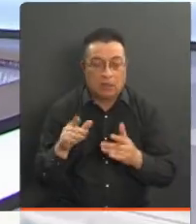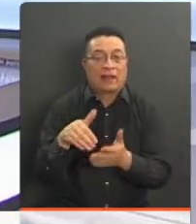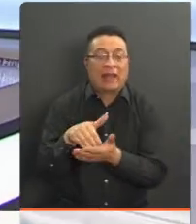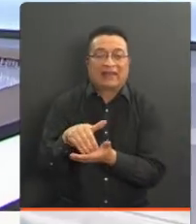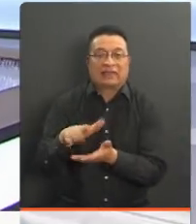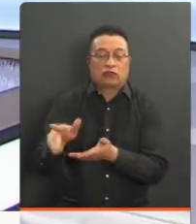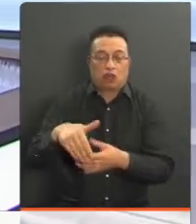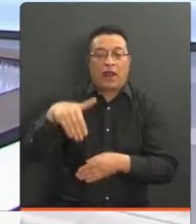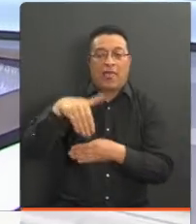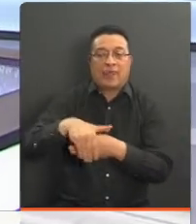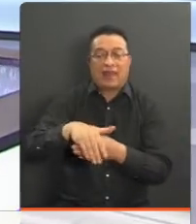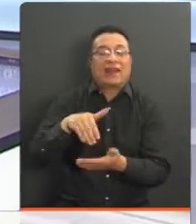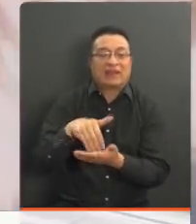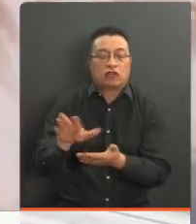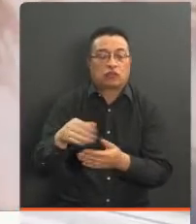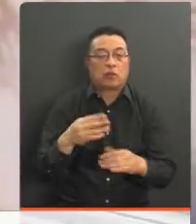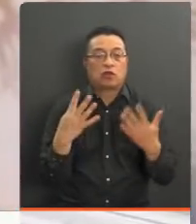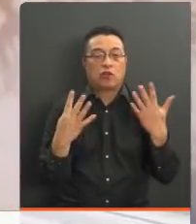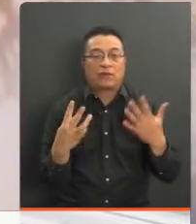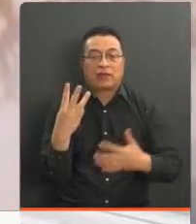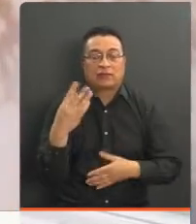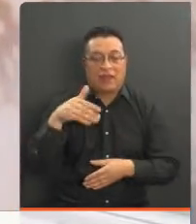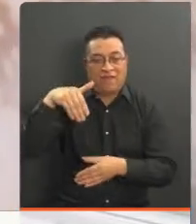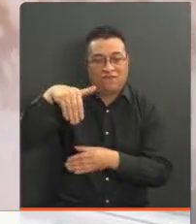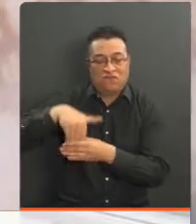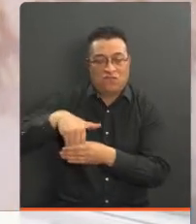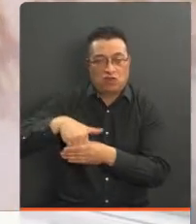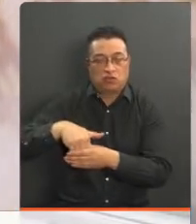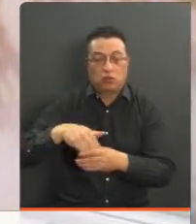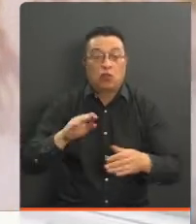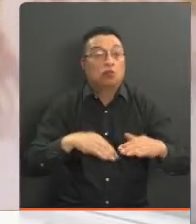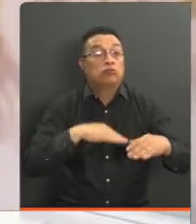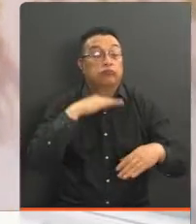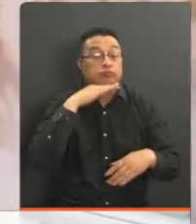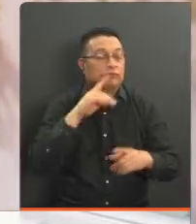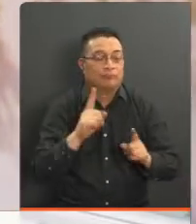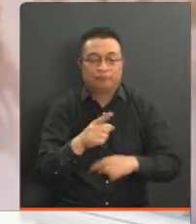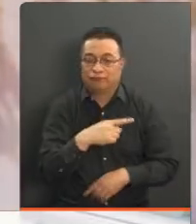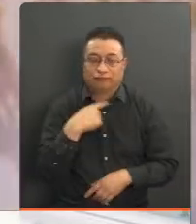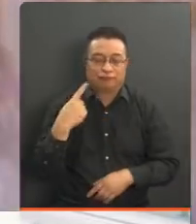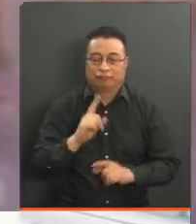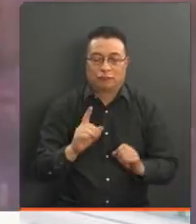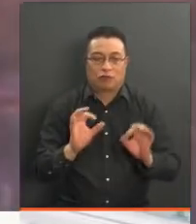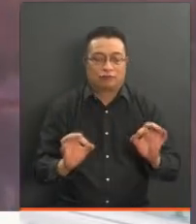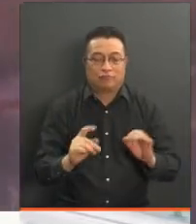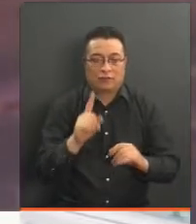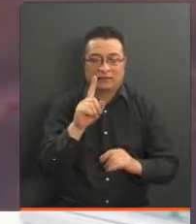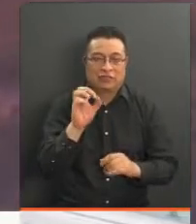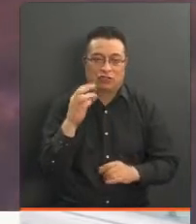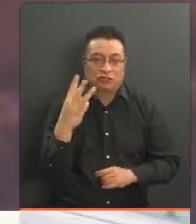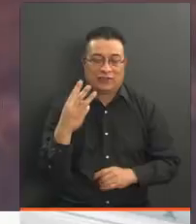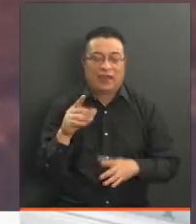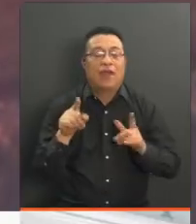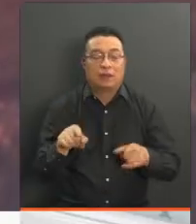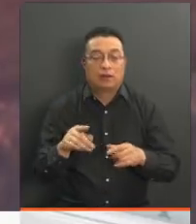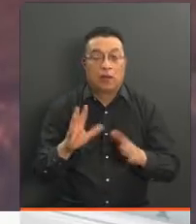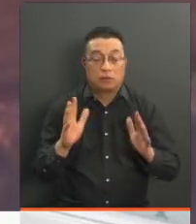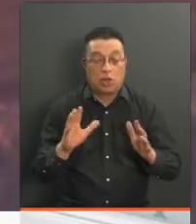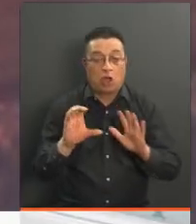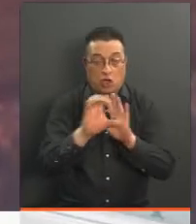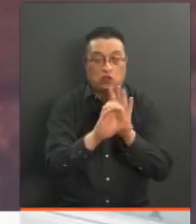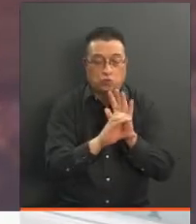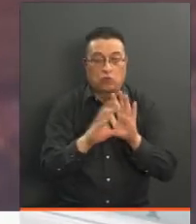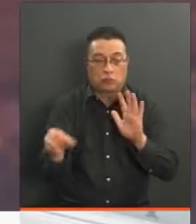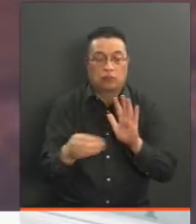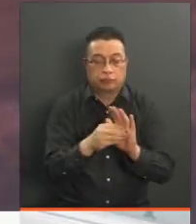tarde. Rechazó. Sí, ya. Llegó a 93 votos, no alcanzó el quórum, que buscaba establecer a rango constitucional pluralismo en